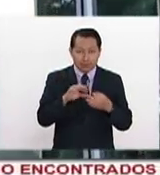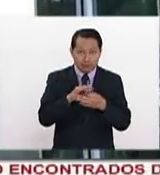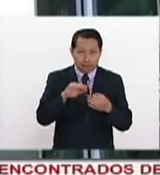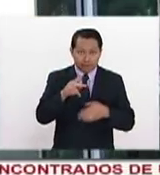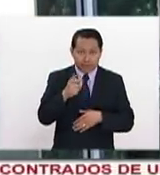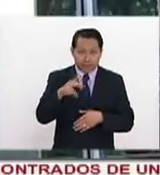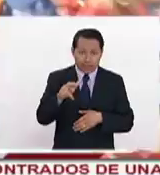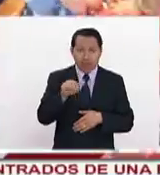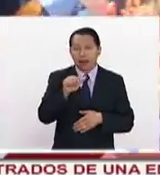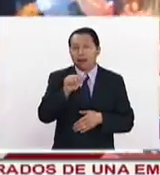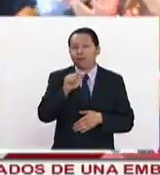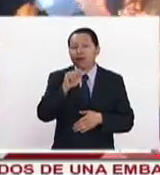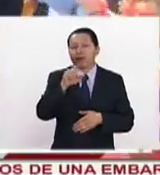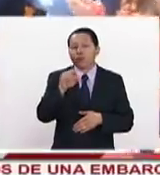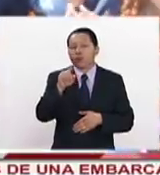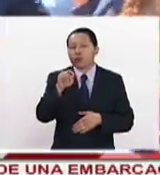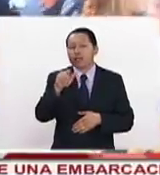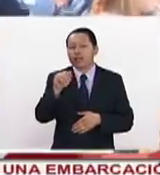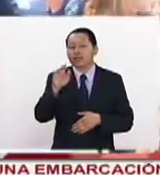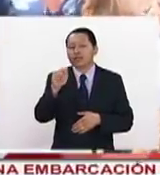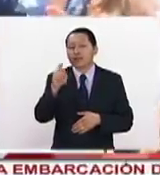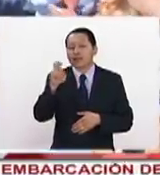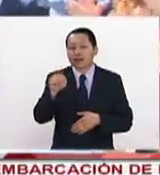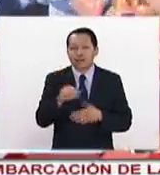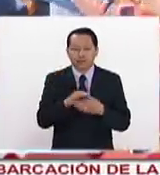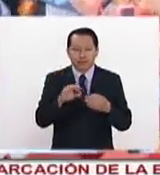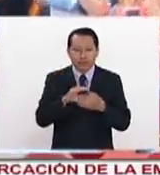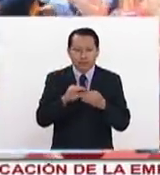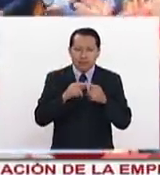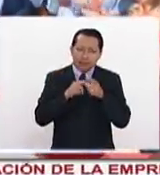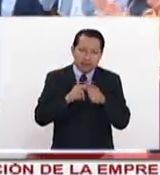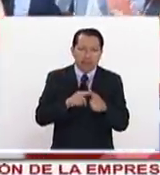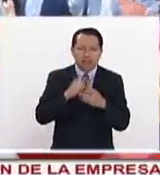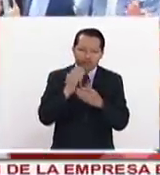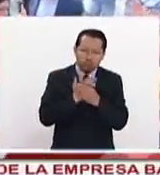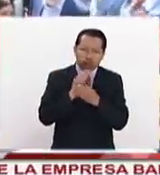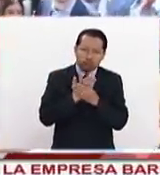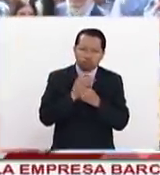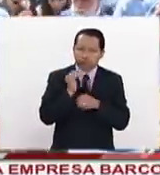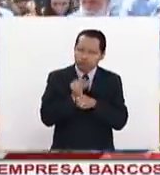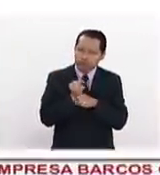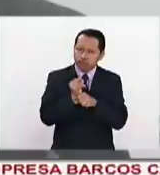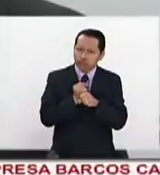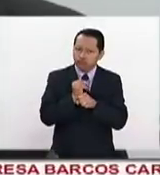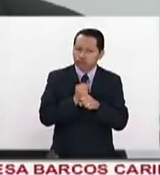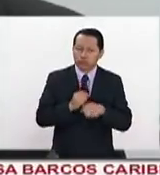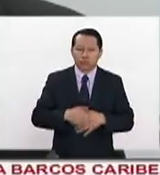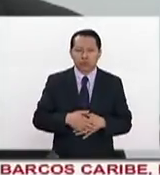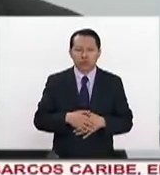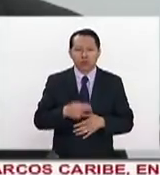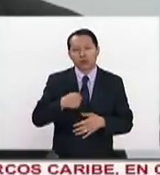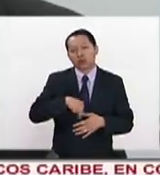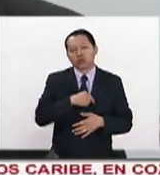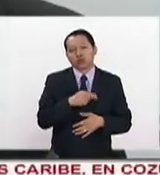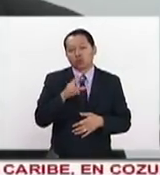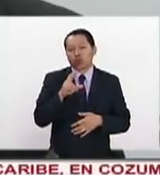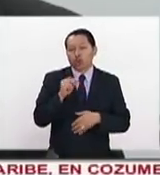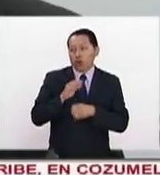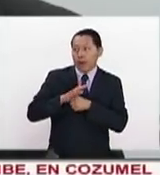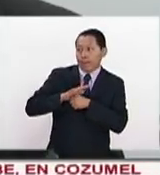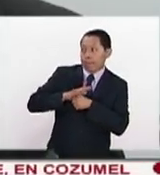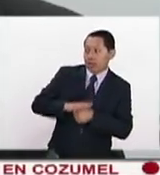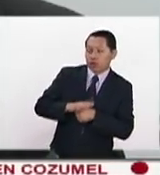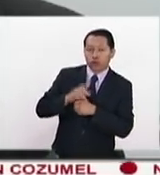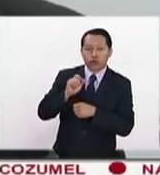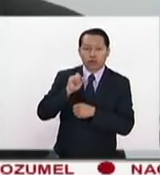de la PGR, Alberto Elías Beltrán, afirmó que se continúa armando la carpeta de investigación. Nosotros no nos vamos a dejar presionar para